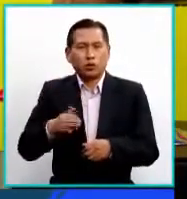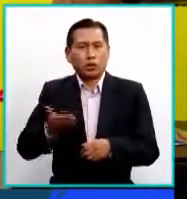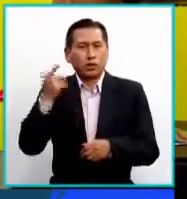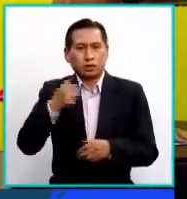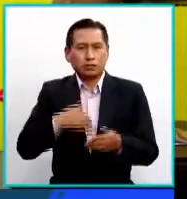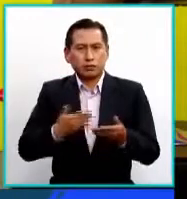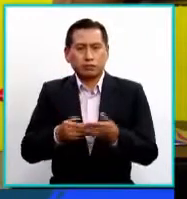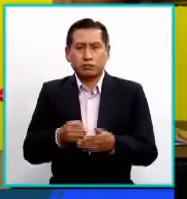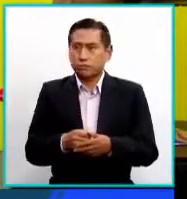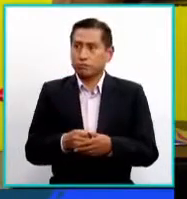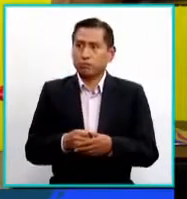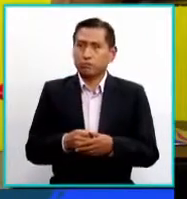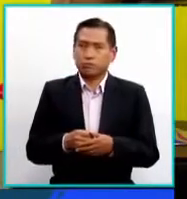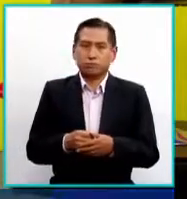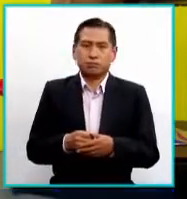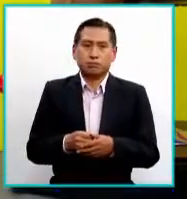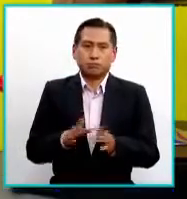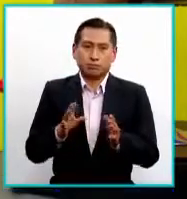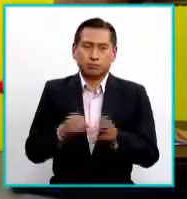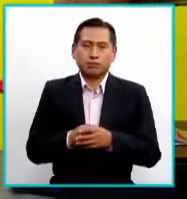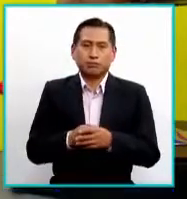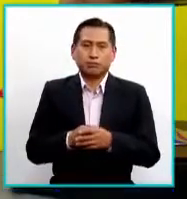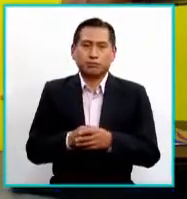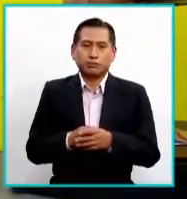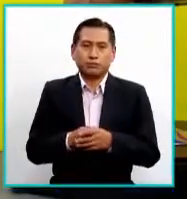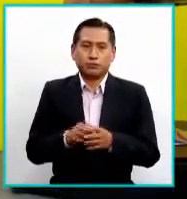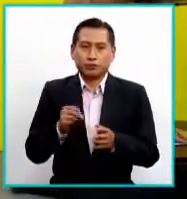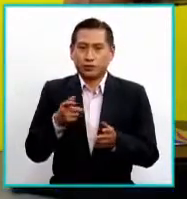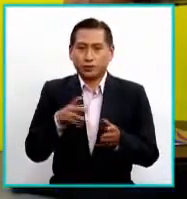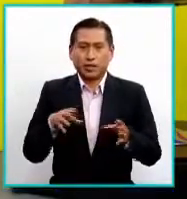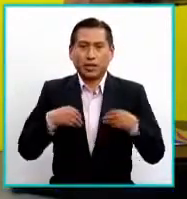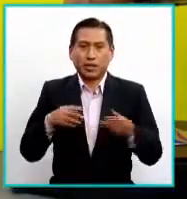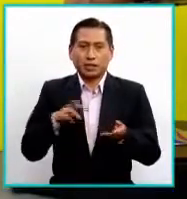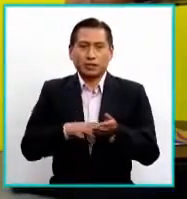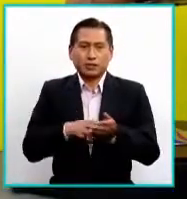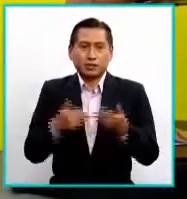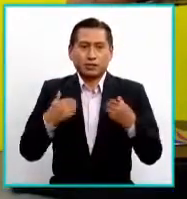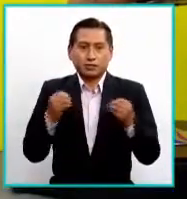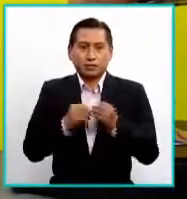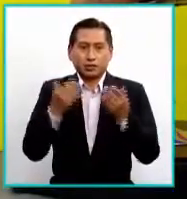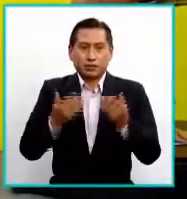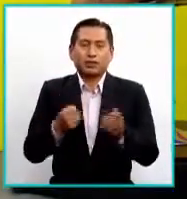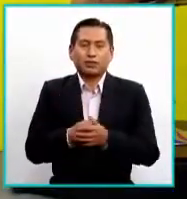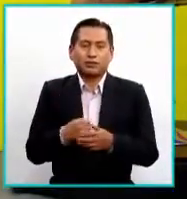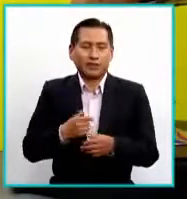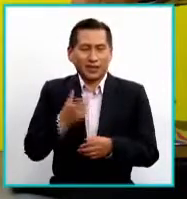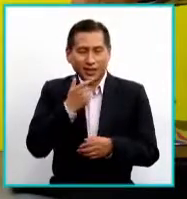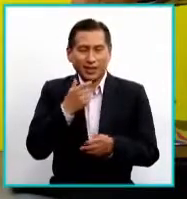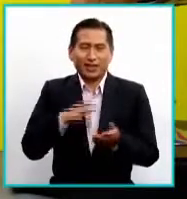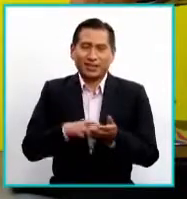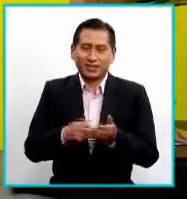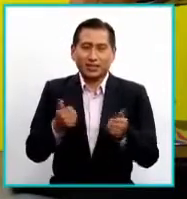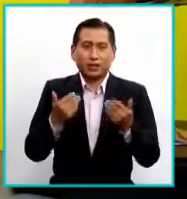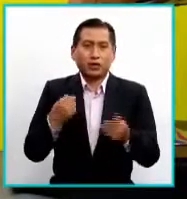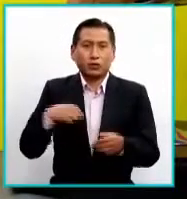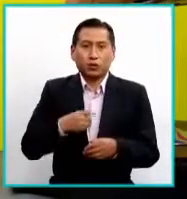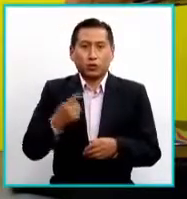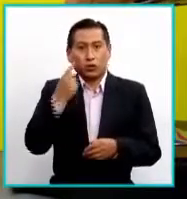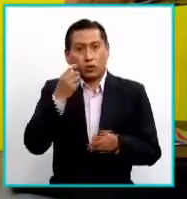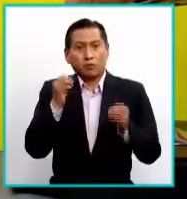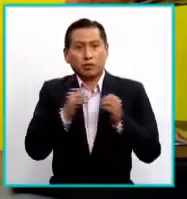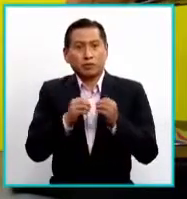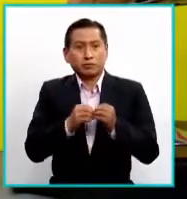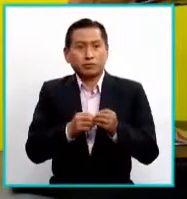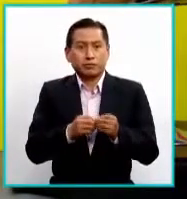has nacido. Bueno, no te queda otro que aceptar porque estás aquí amarrada e encerrada. Vamos a conocer